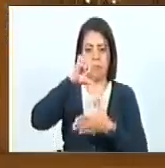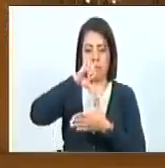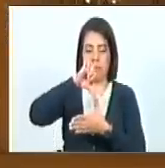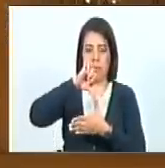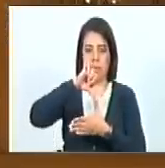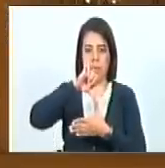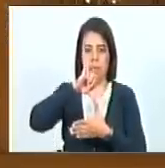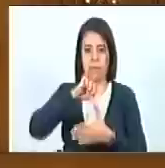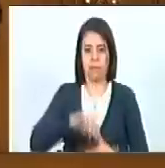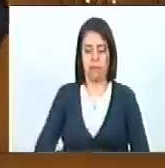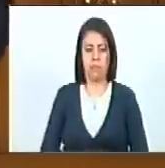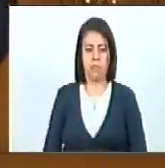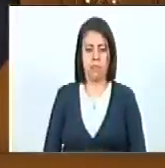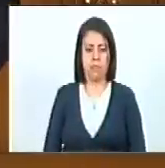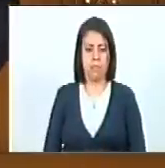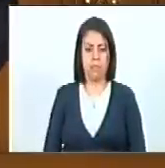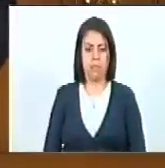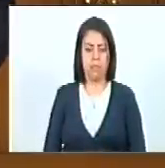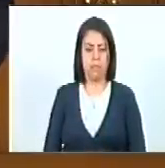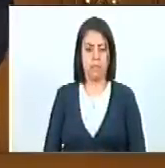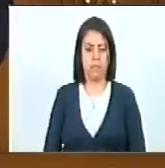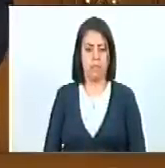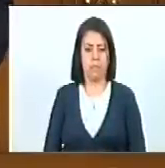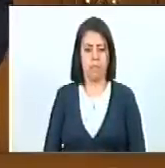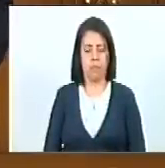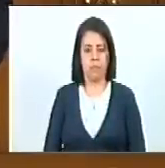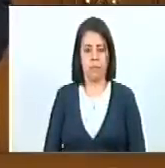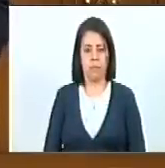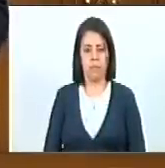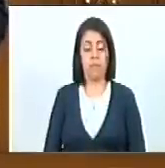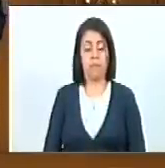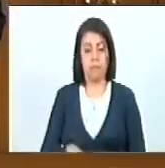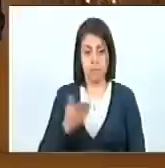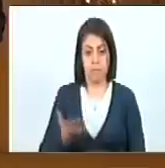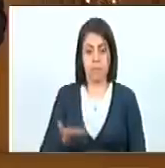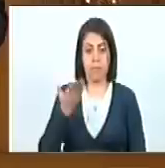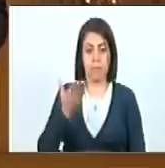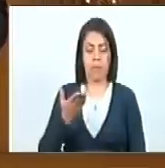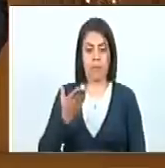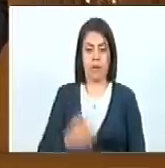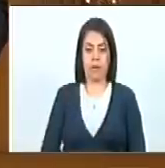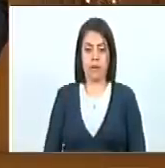suramericana. Y vale la pena